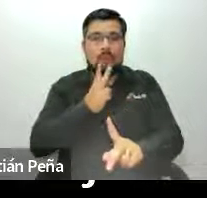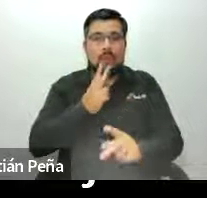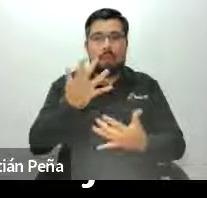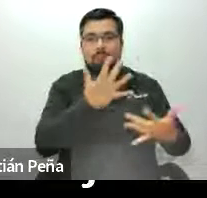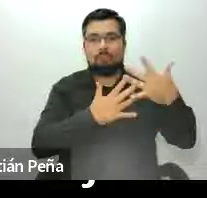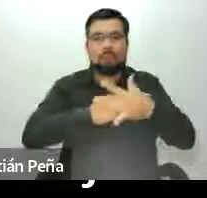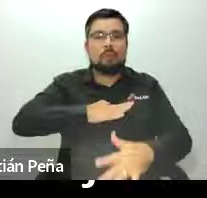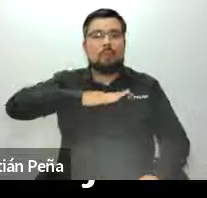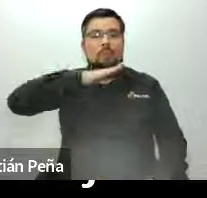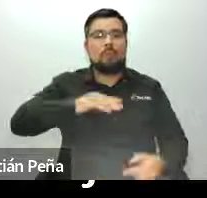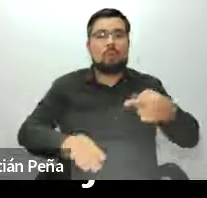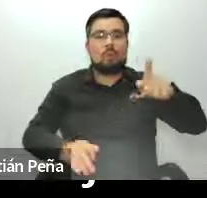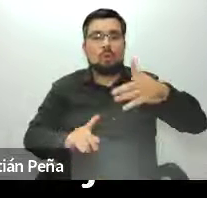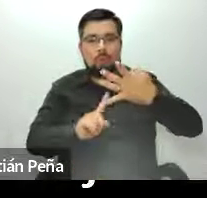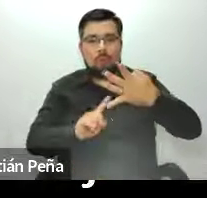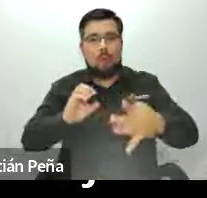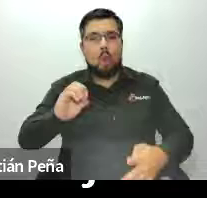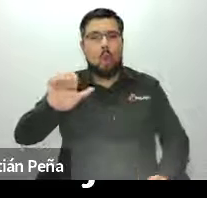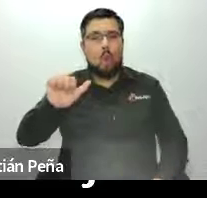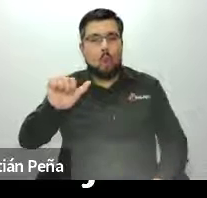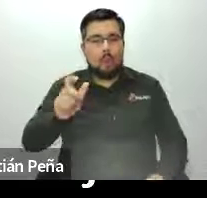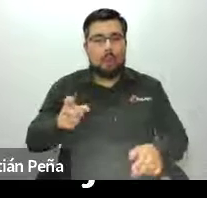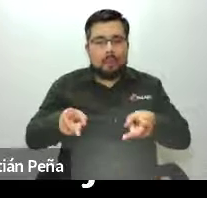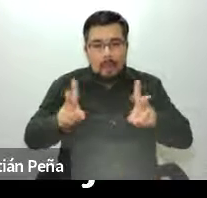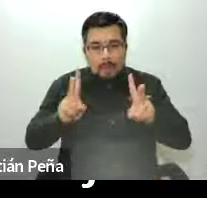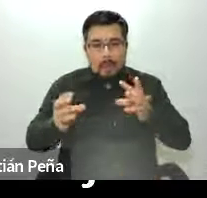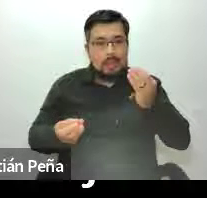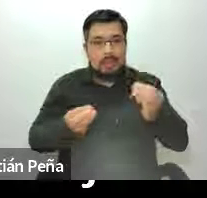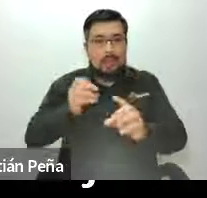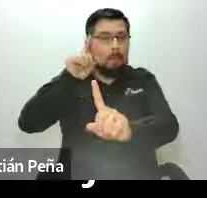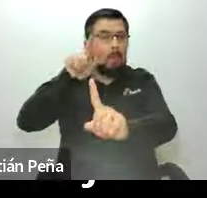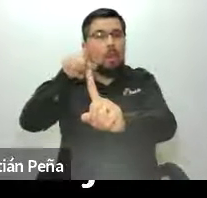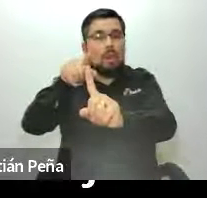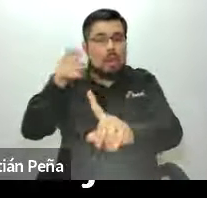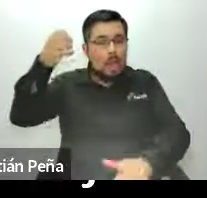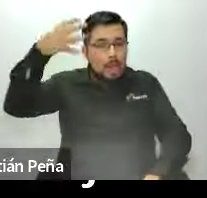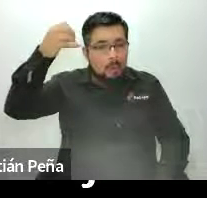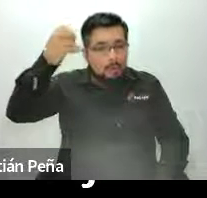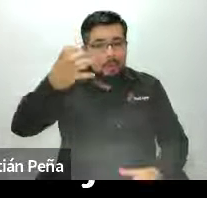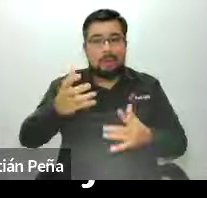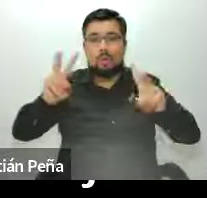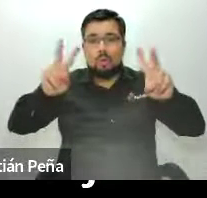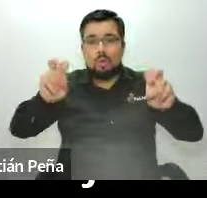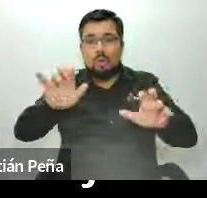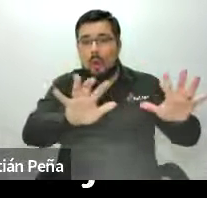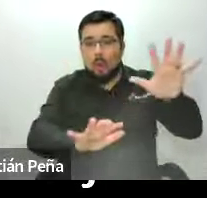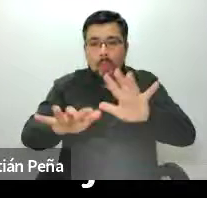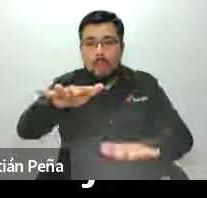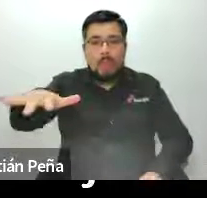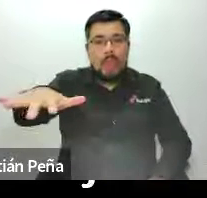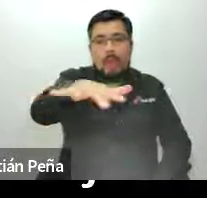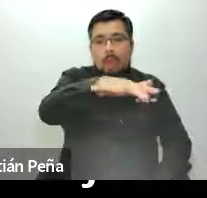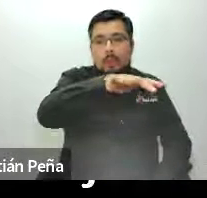proyectar otro criterio, que los OAs permitan proyectar el aprendizaje sobre también el cuidado del entorno, de